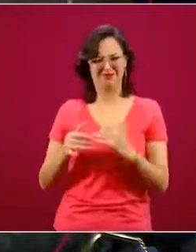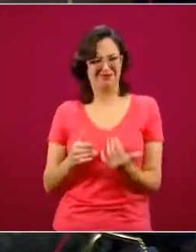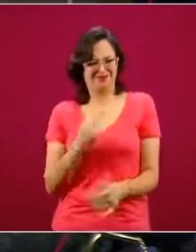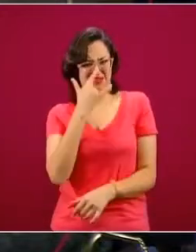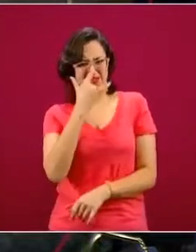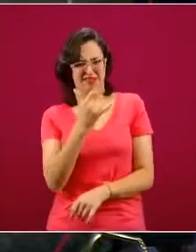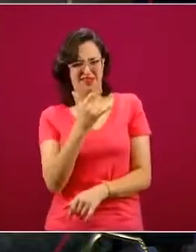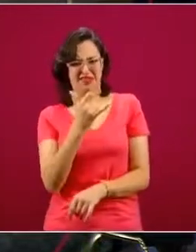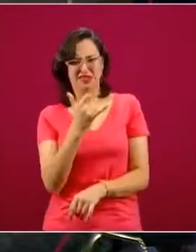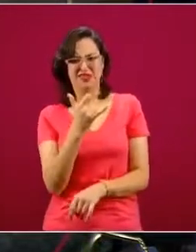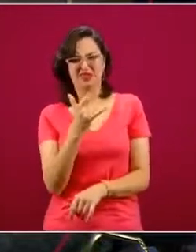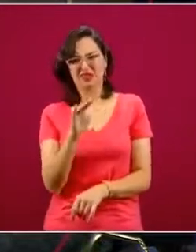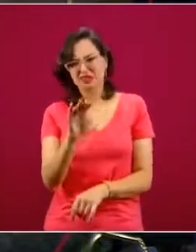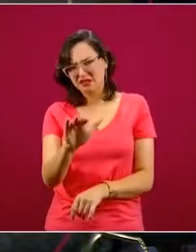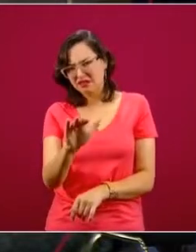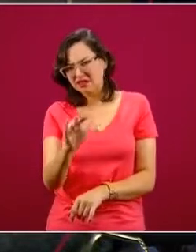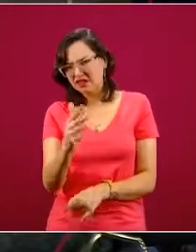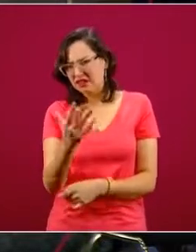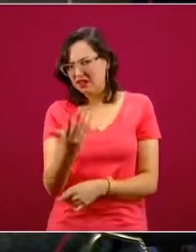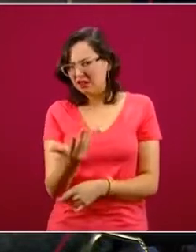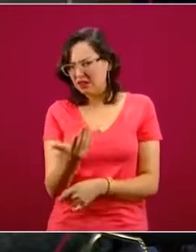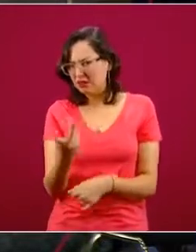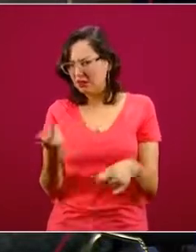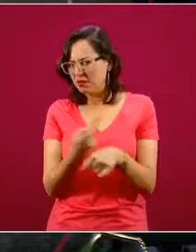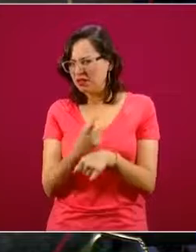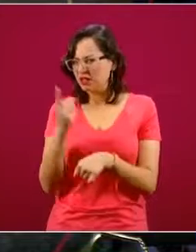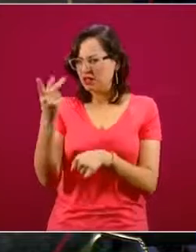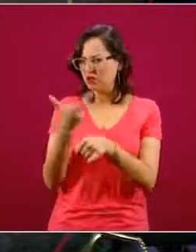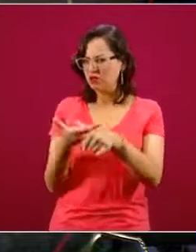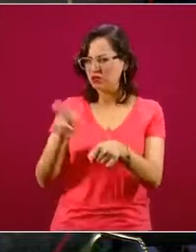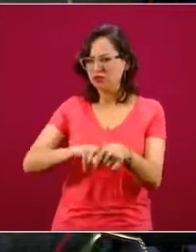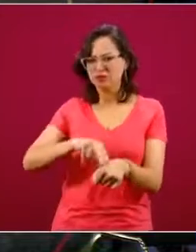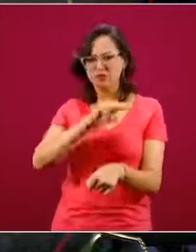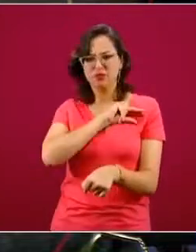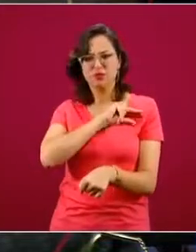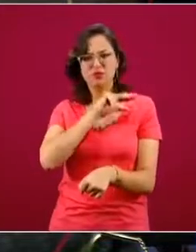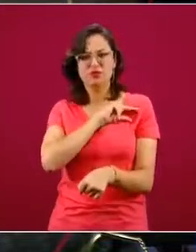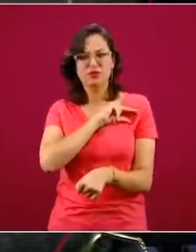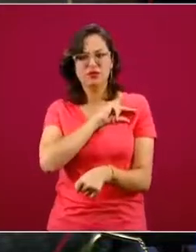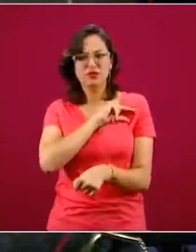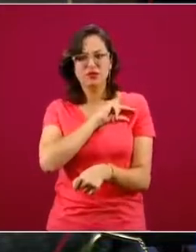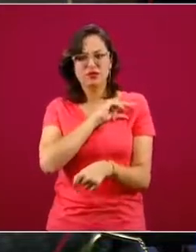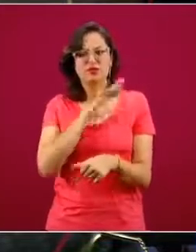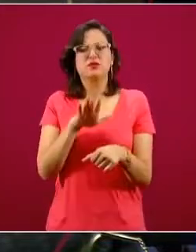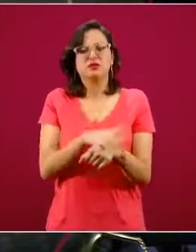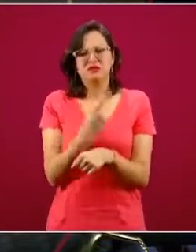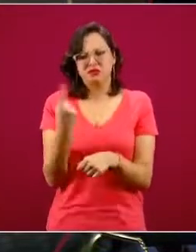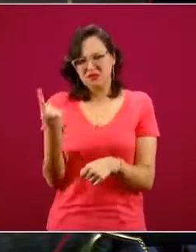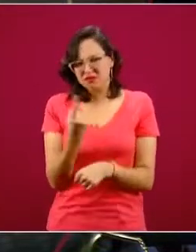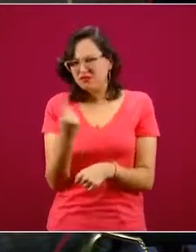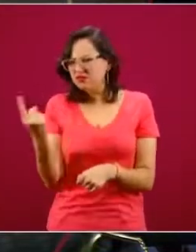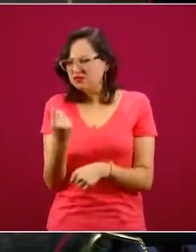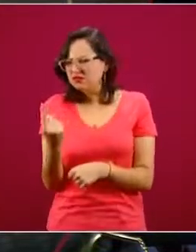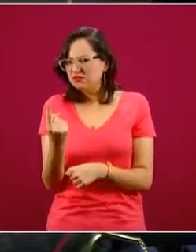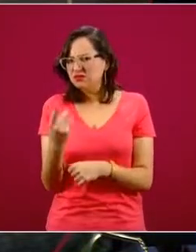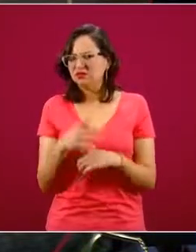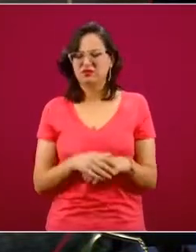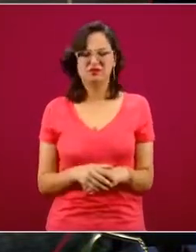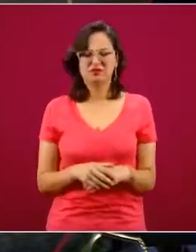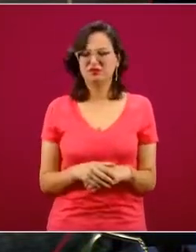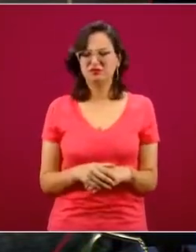privados con los que se está coordinando precisamente el gobierno federal para evitar este tipo